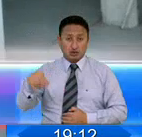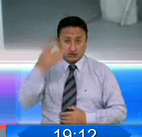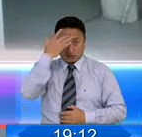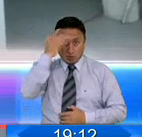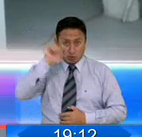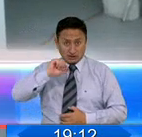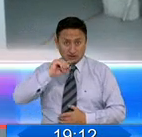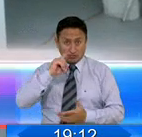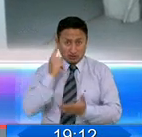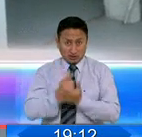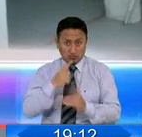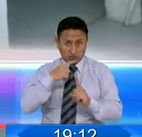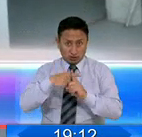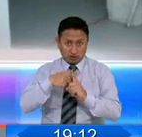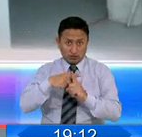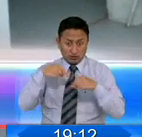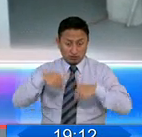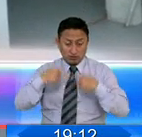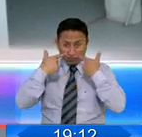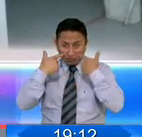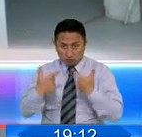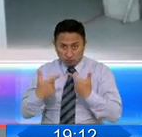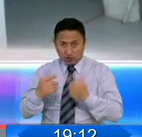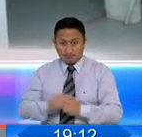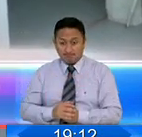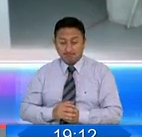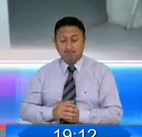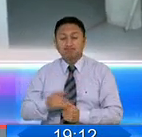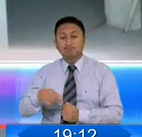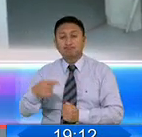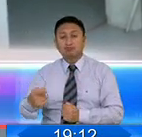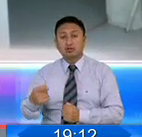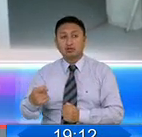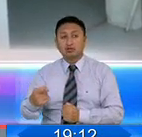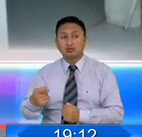le hace el seguimiento adecuado de este paciente durante el